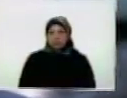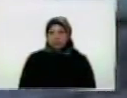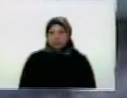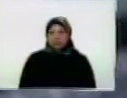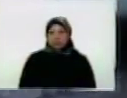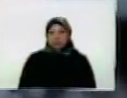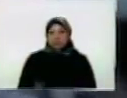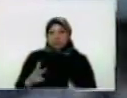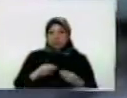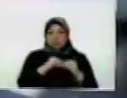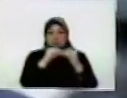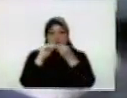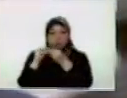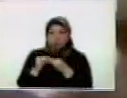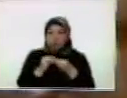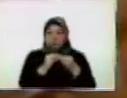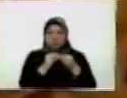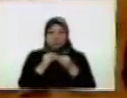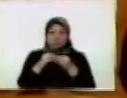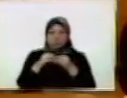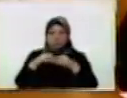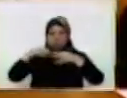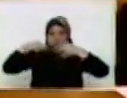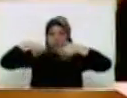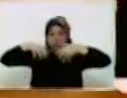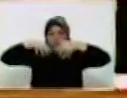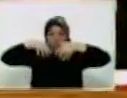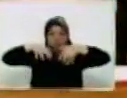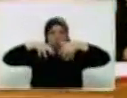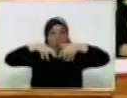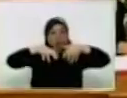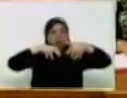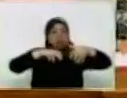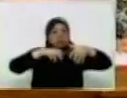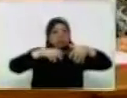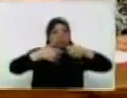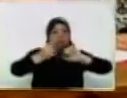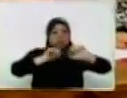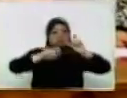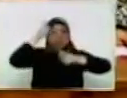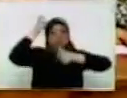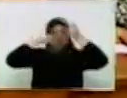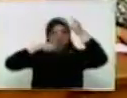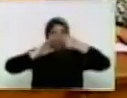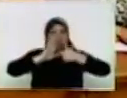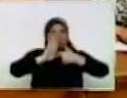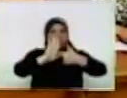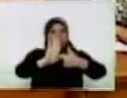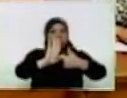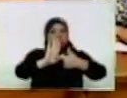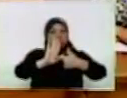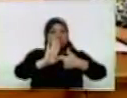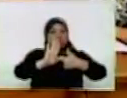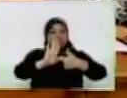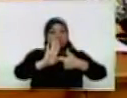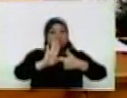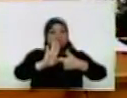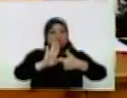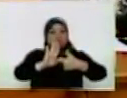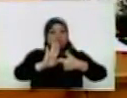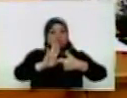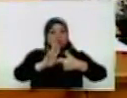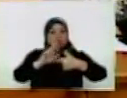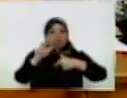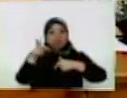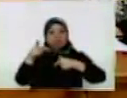organizó la columna de marcha y se puso al frente. Al frente se puso mi comandante Chávez. Ahí salimos cerca de